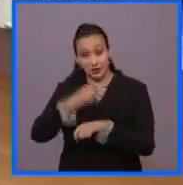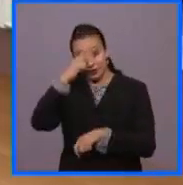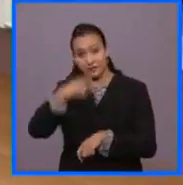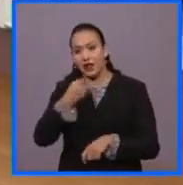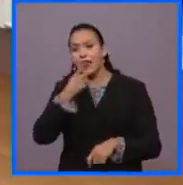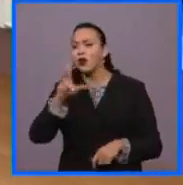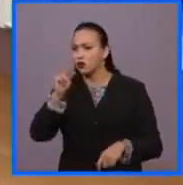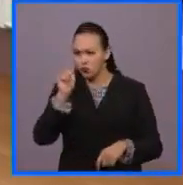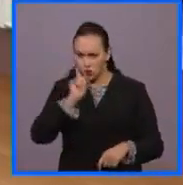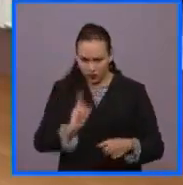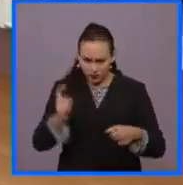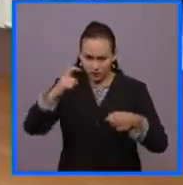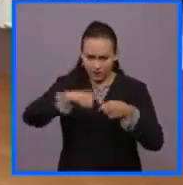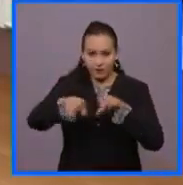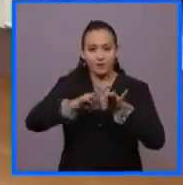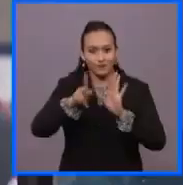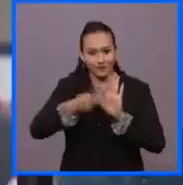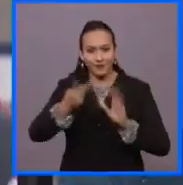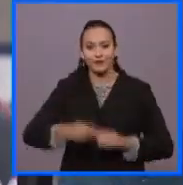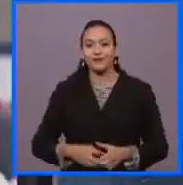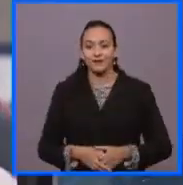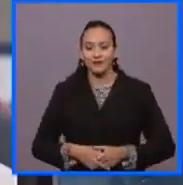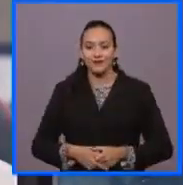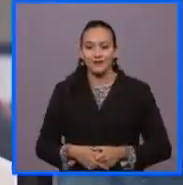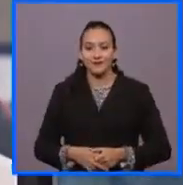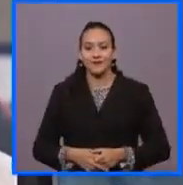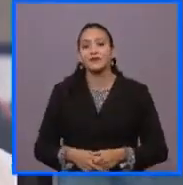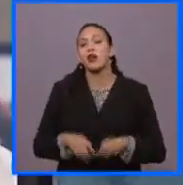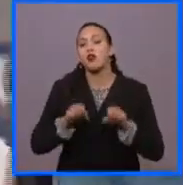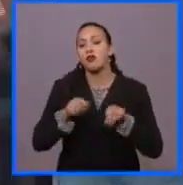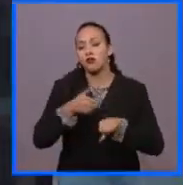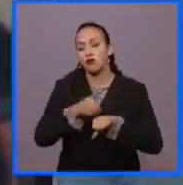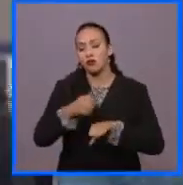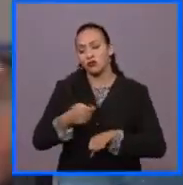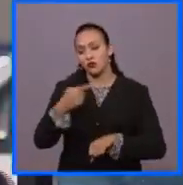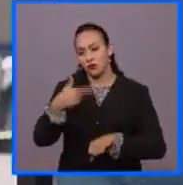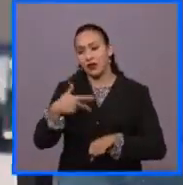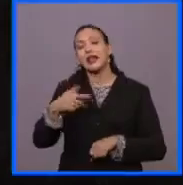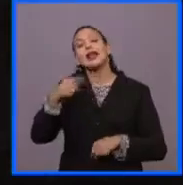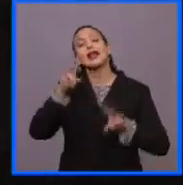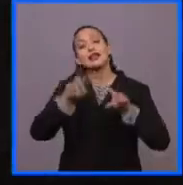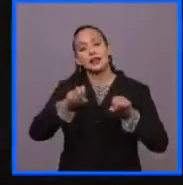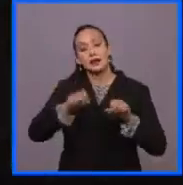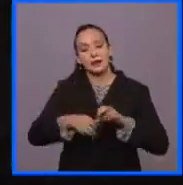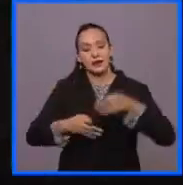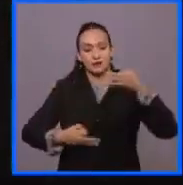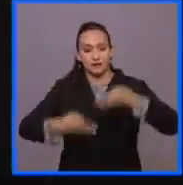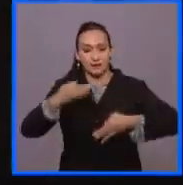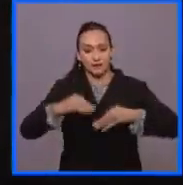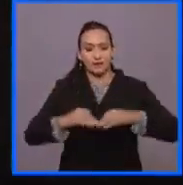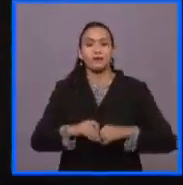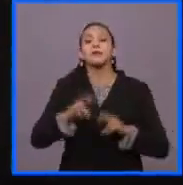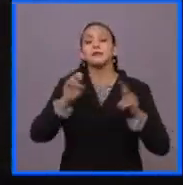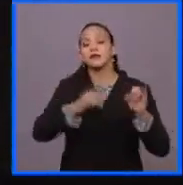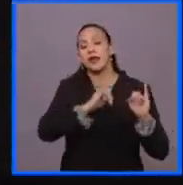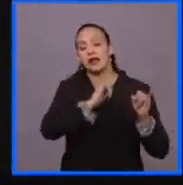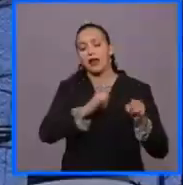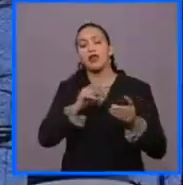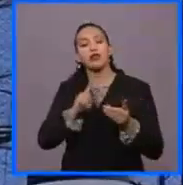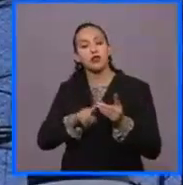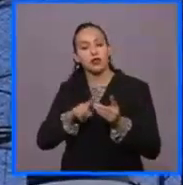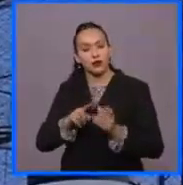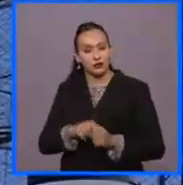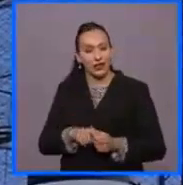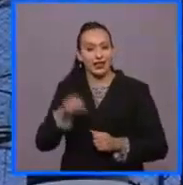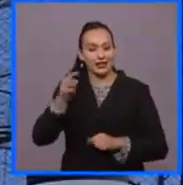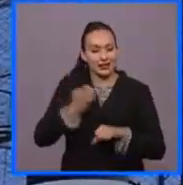inmediata reinstalación. El 11º Tribunal Laboral Federal de Asuntos Individuales con residencia